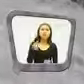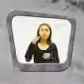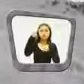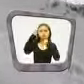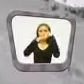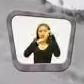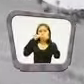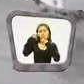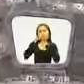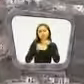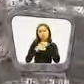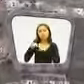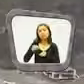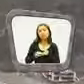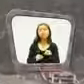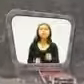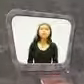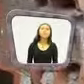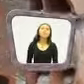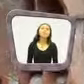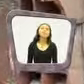¿Qué es un deslizamiento?